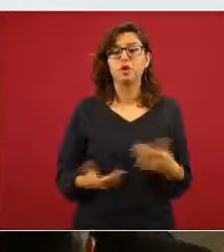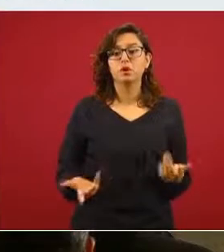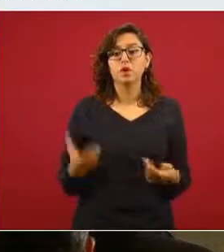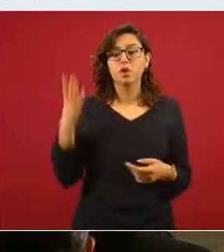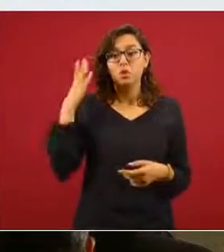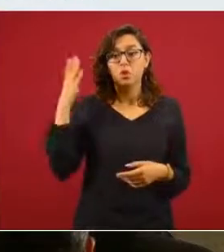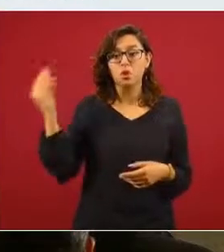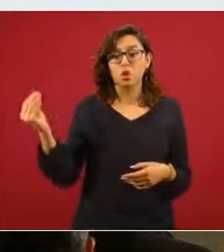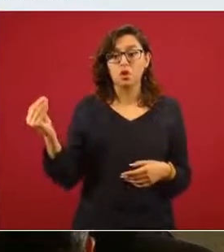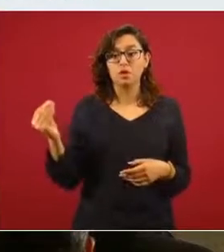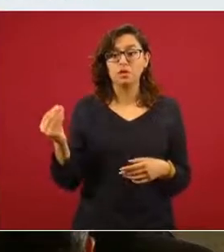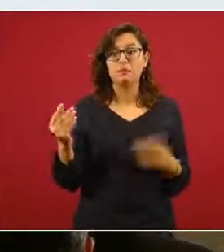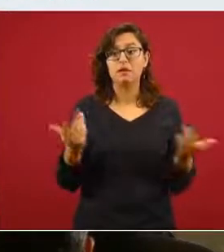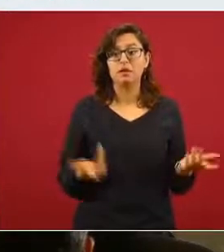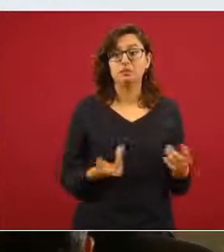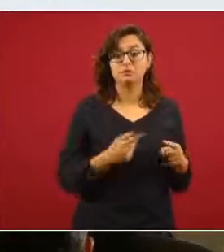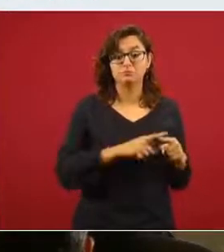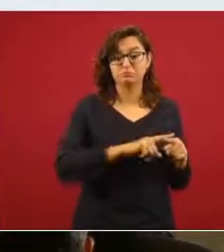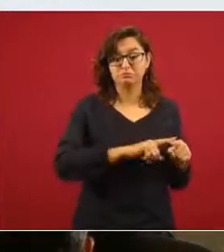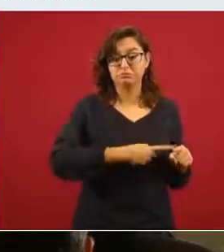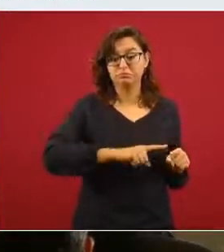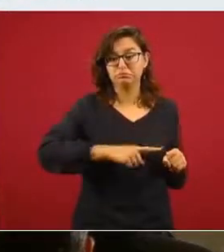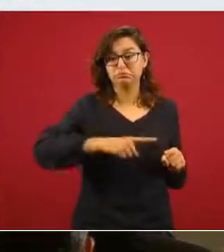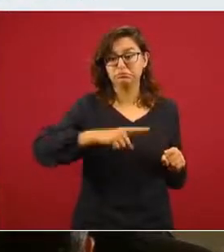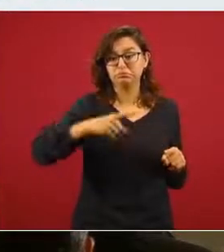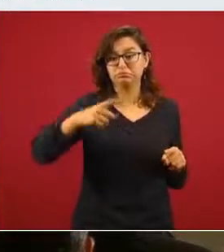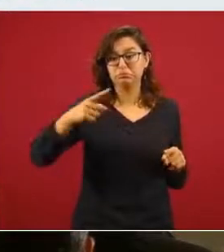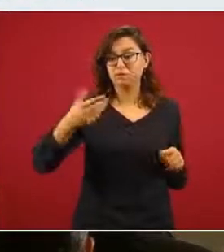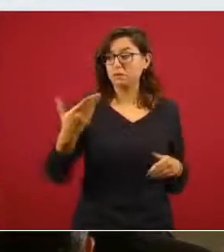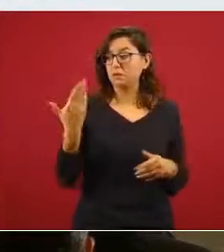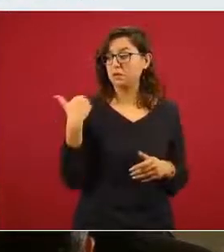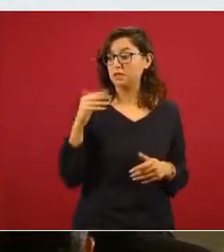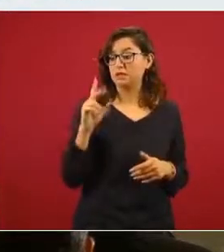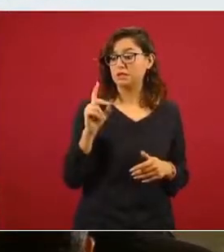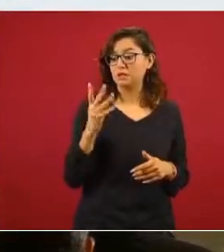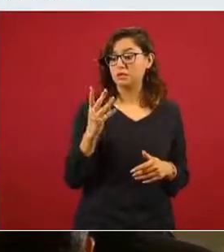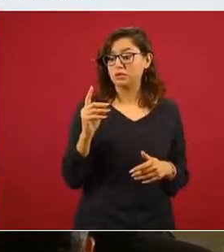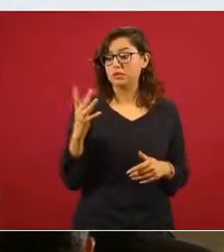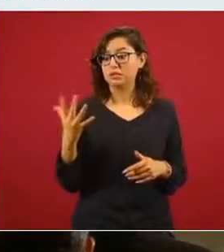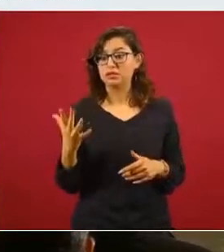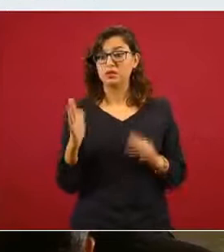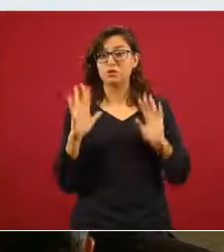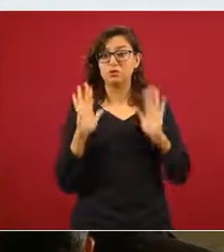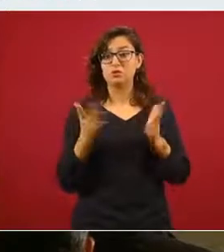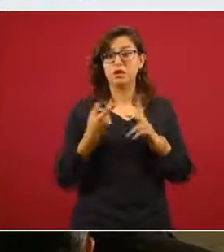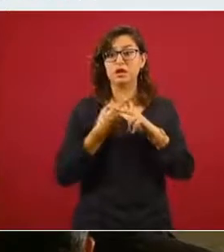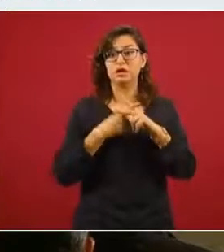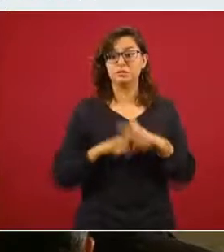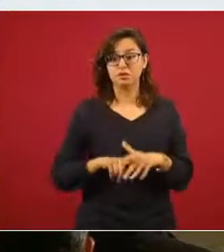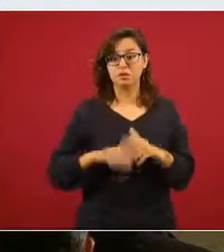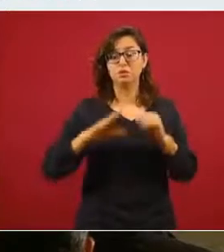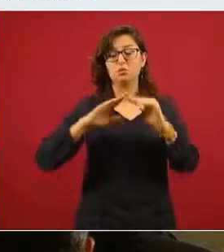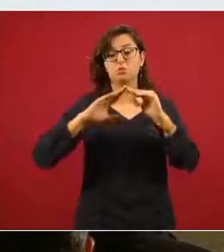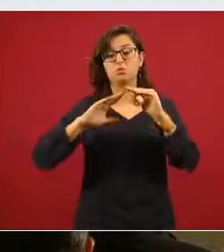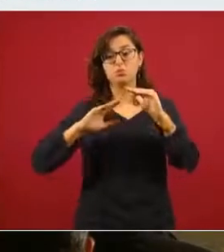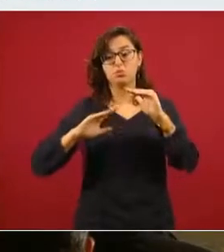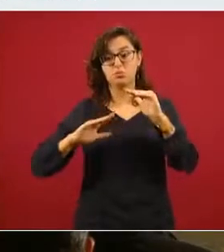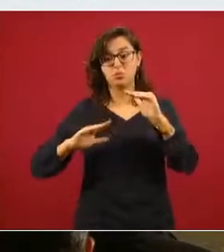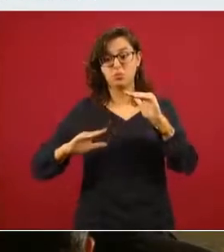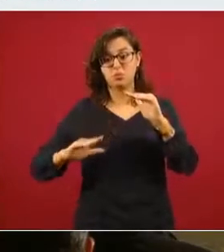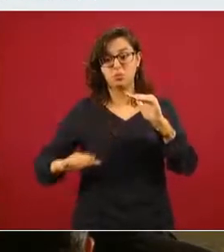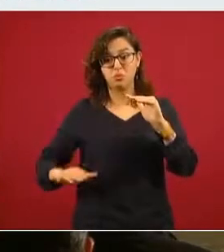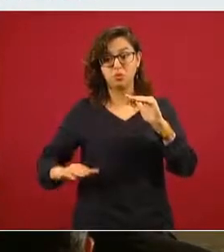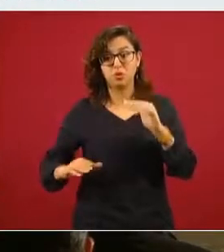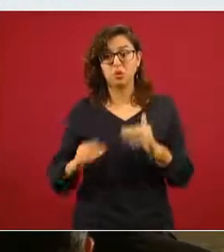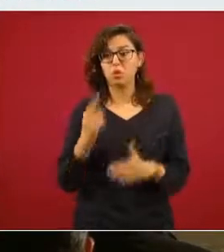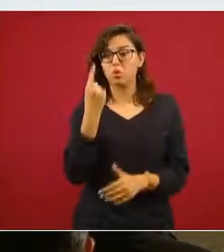última semana, 34 a la 35, en donde se ha llegado a una aparente reducción, por lo tanto es el